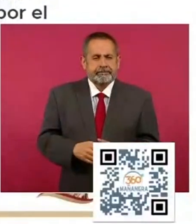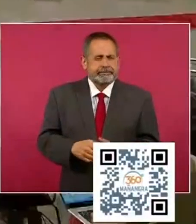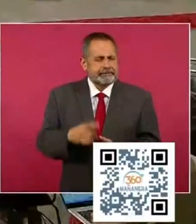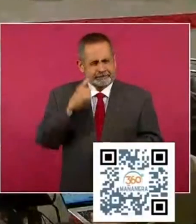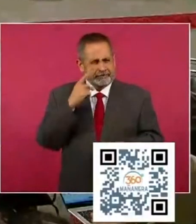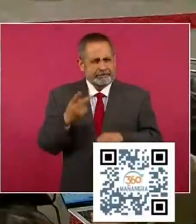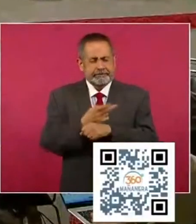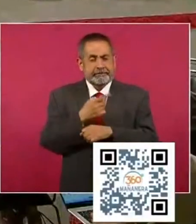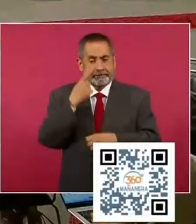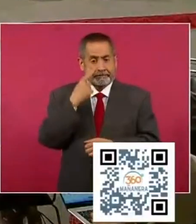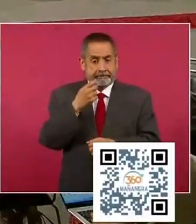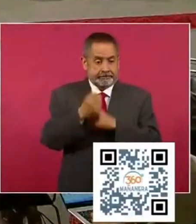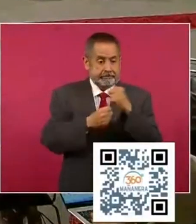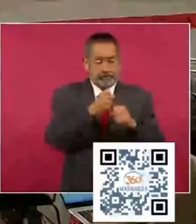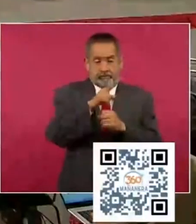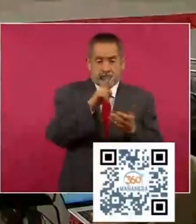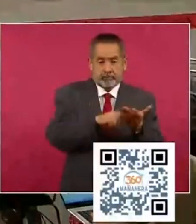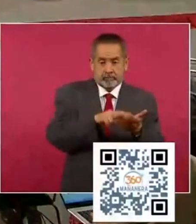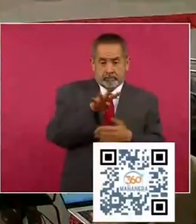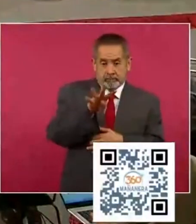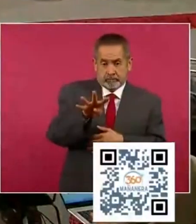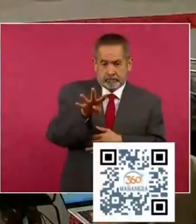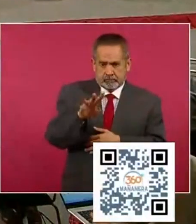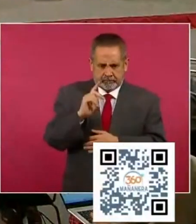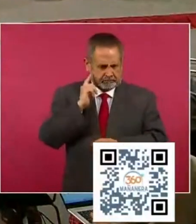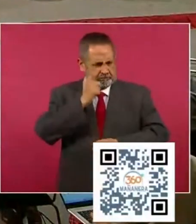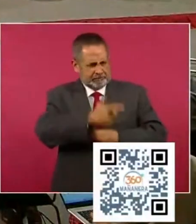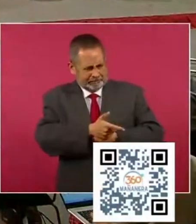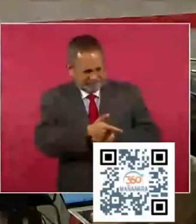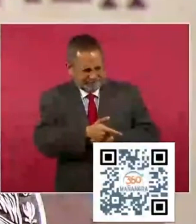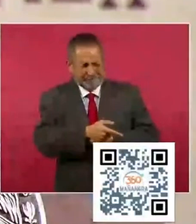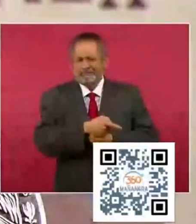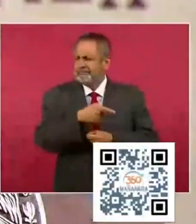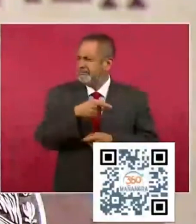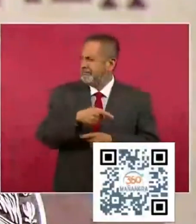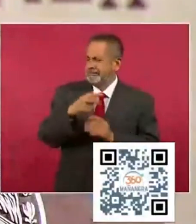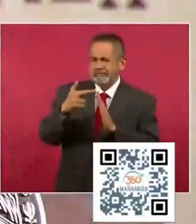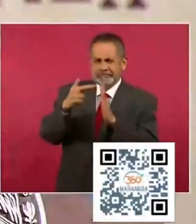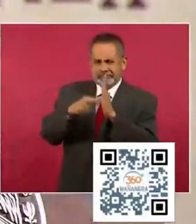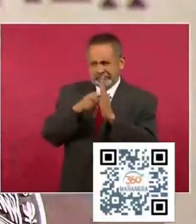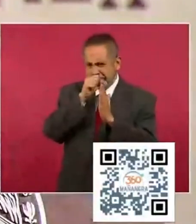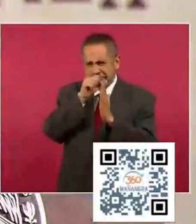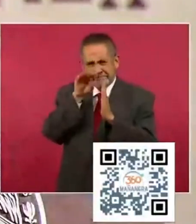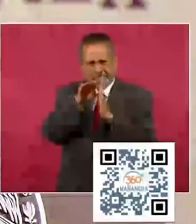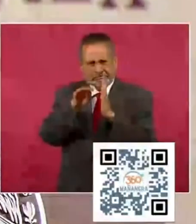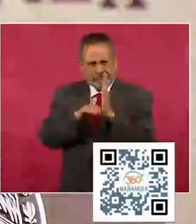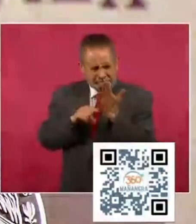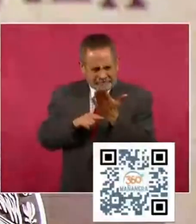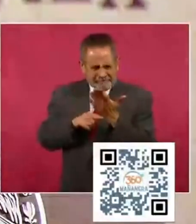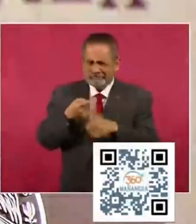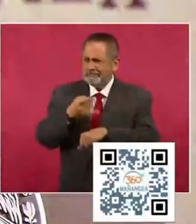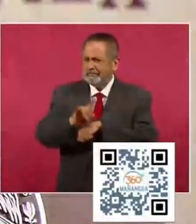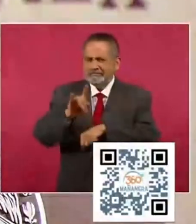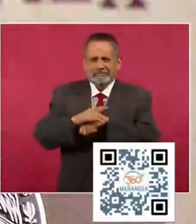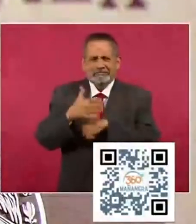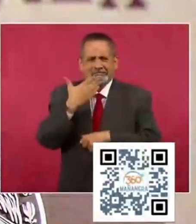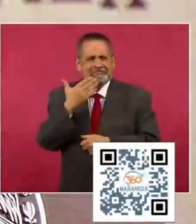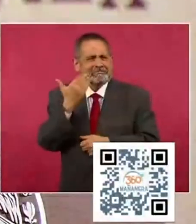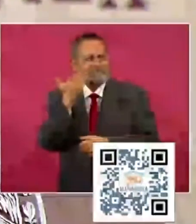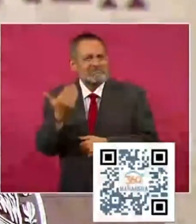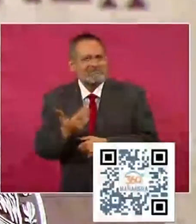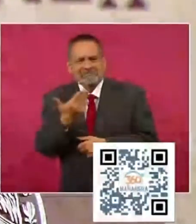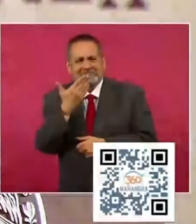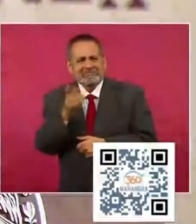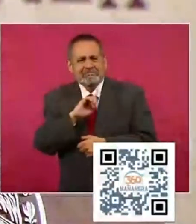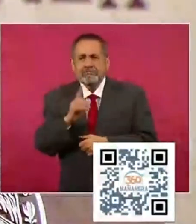Desde 2019 cuando se identificó que estos lineamientos a los que hacíamos mención eran irregulares de nuevo ni siquiera